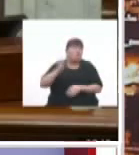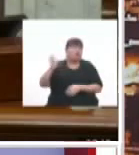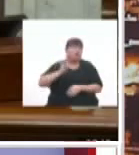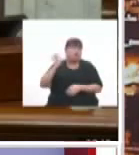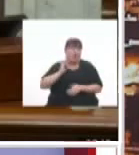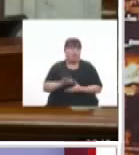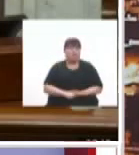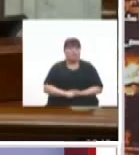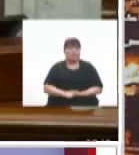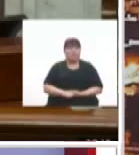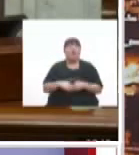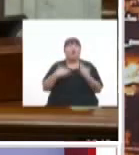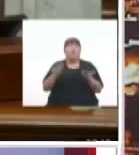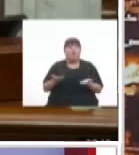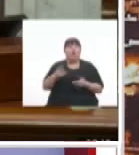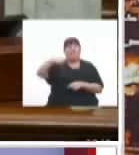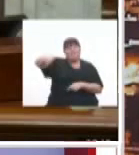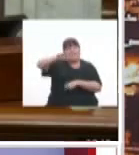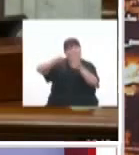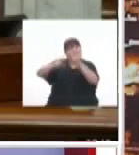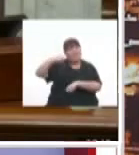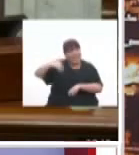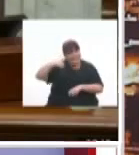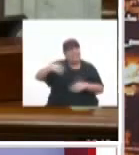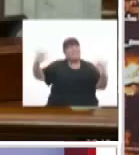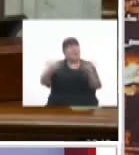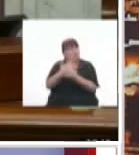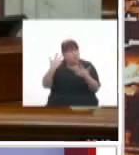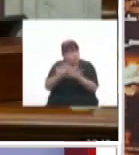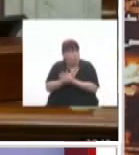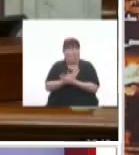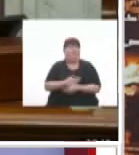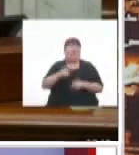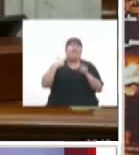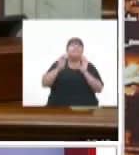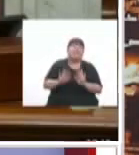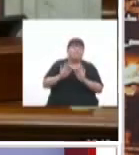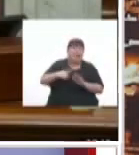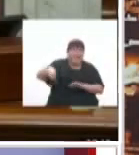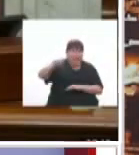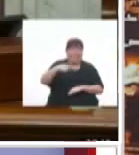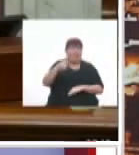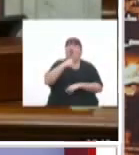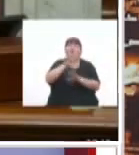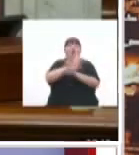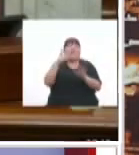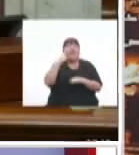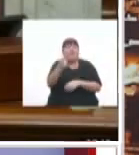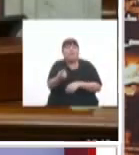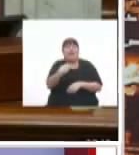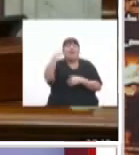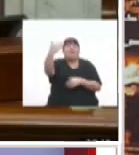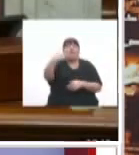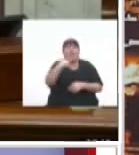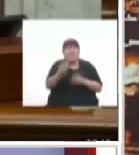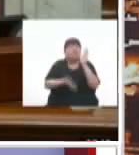Roger que mucho los gobernadores eh recibieron por lo menos si si no ya el dinero la confirmación de que